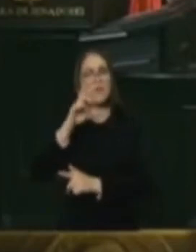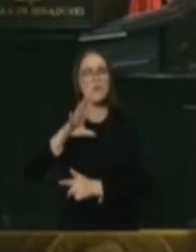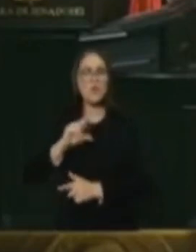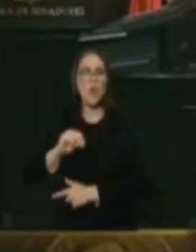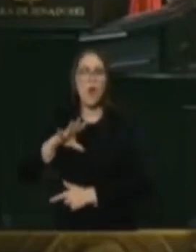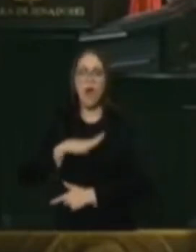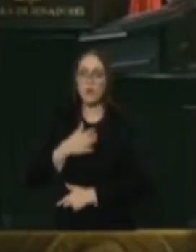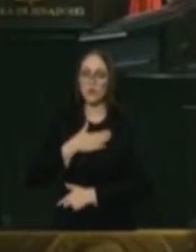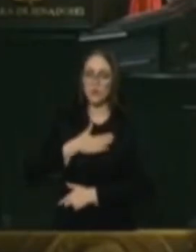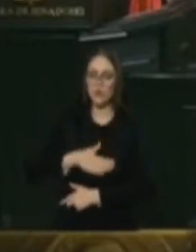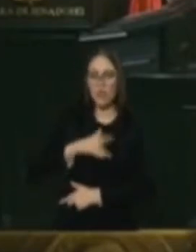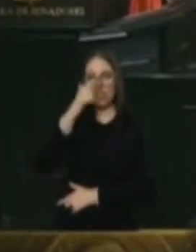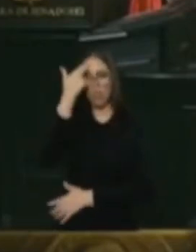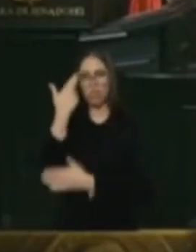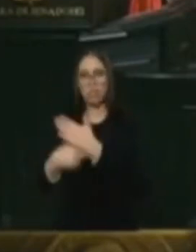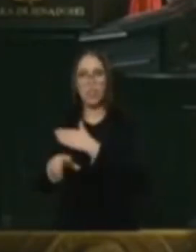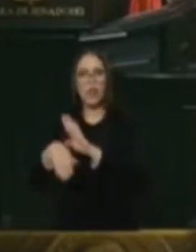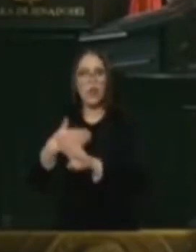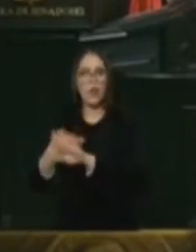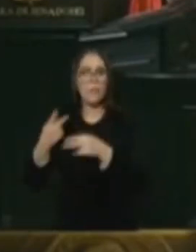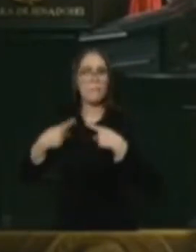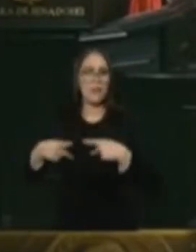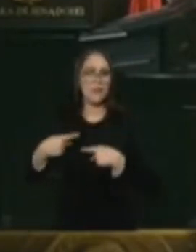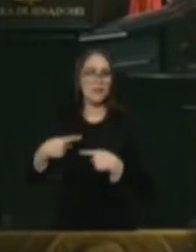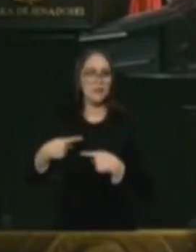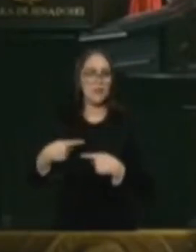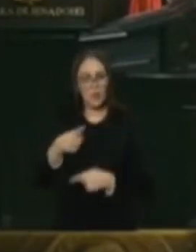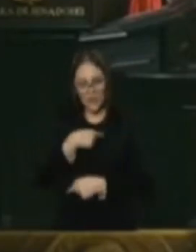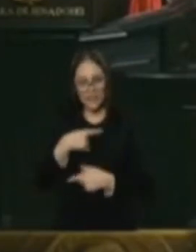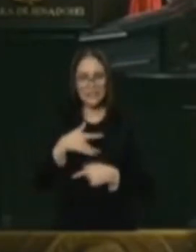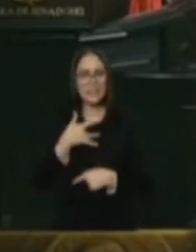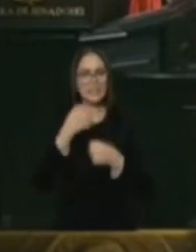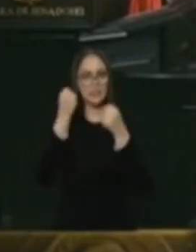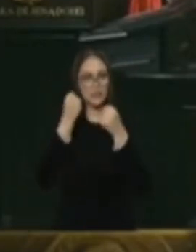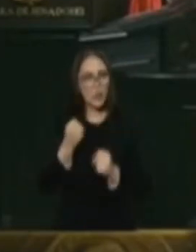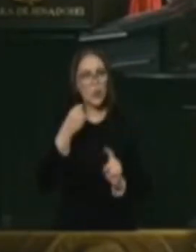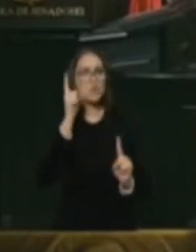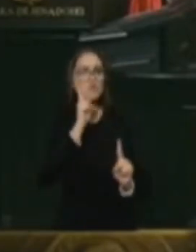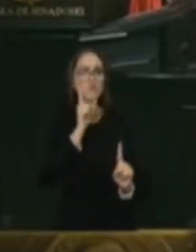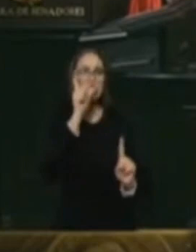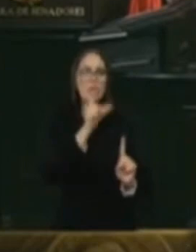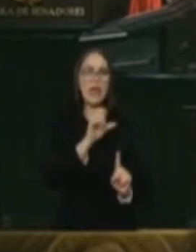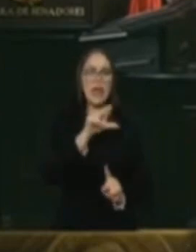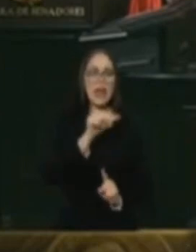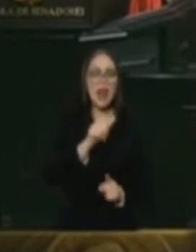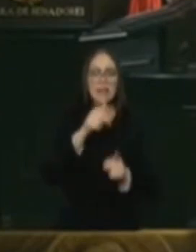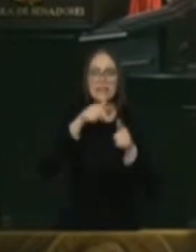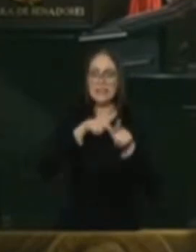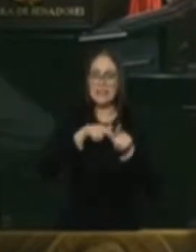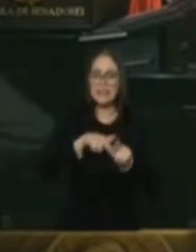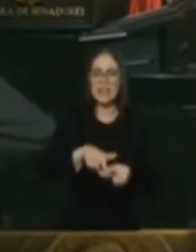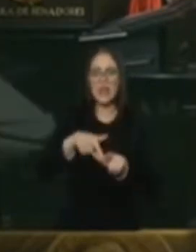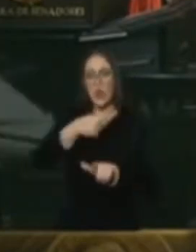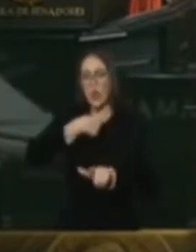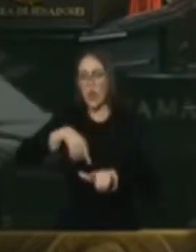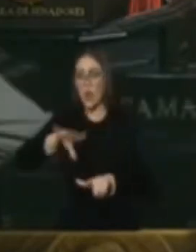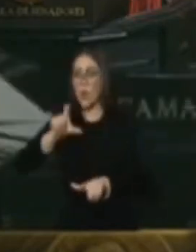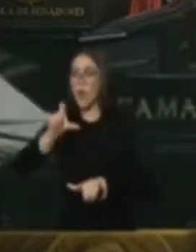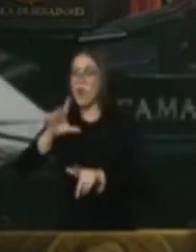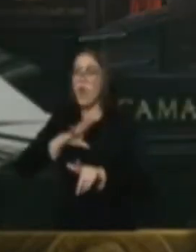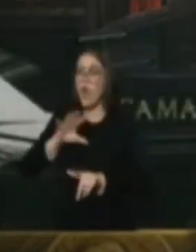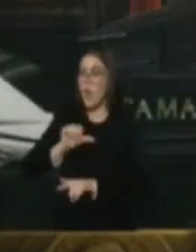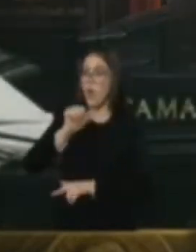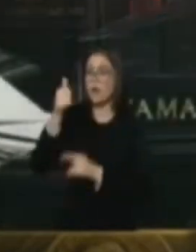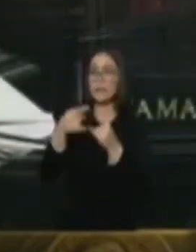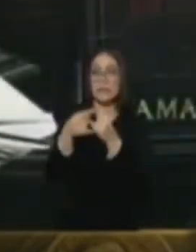los poderosos. No tengamos duda que Elena seguirá presente en cada uno de nosotros, siempre que haya una historia que